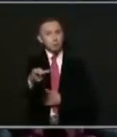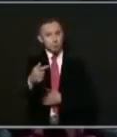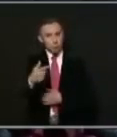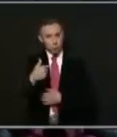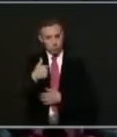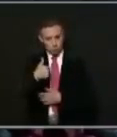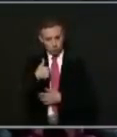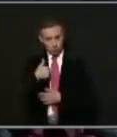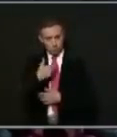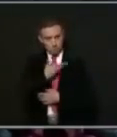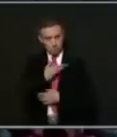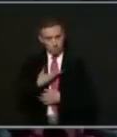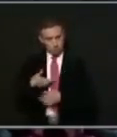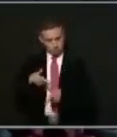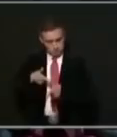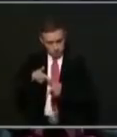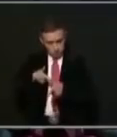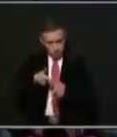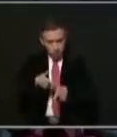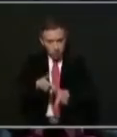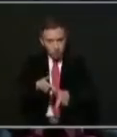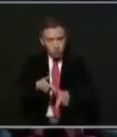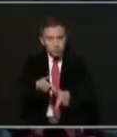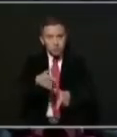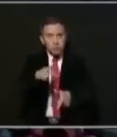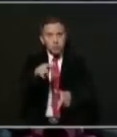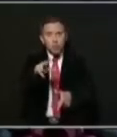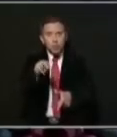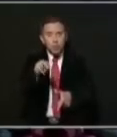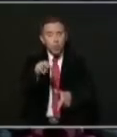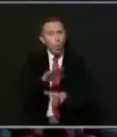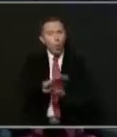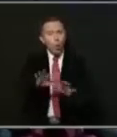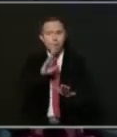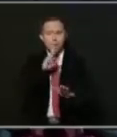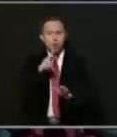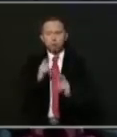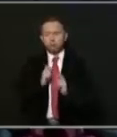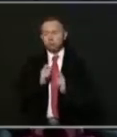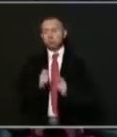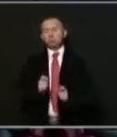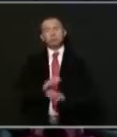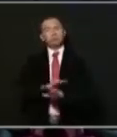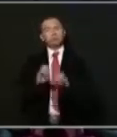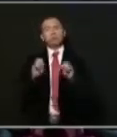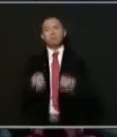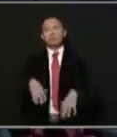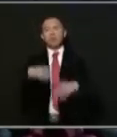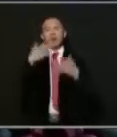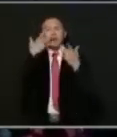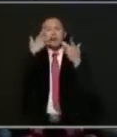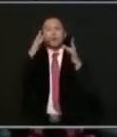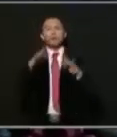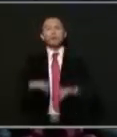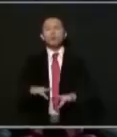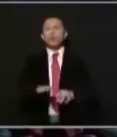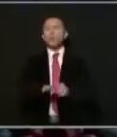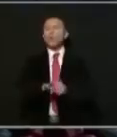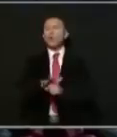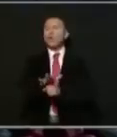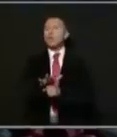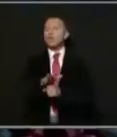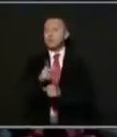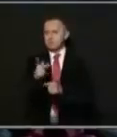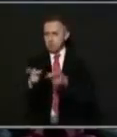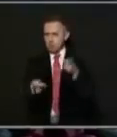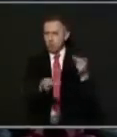si renuncio, porque como lo creo y lo he dicho muchas veces,